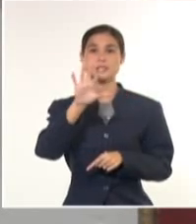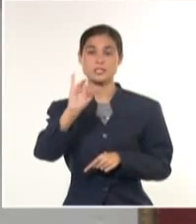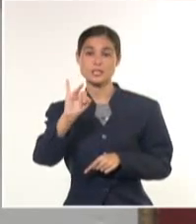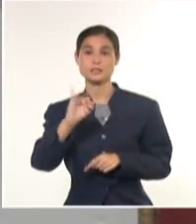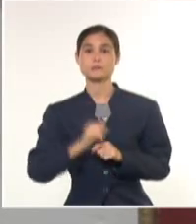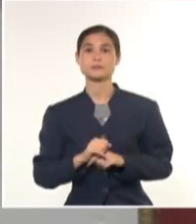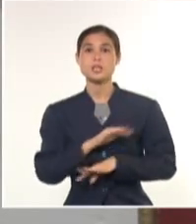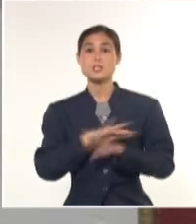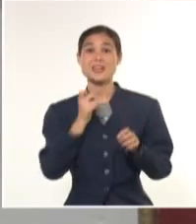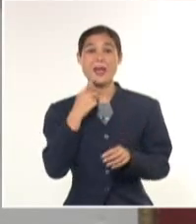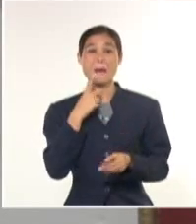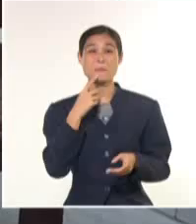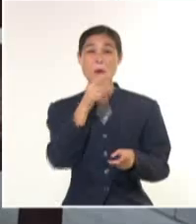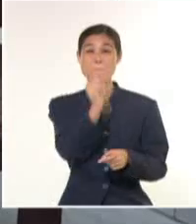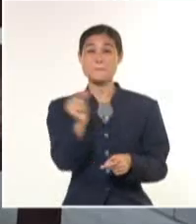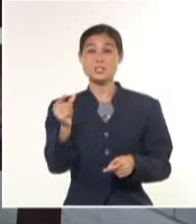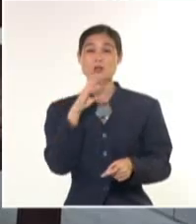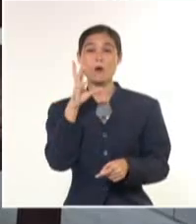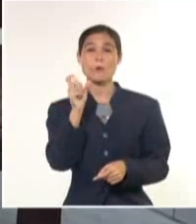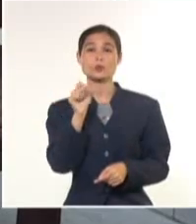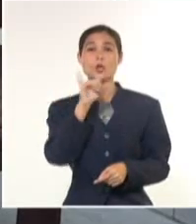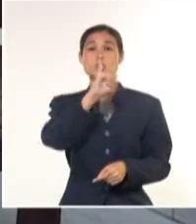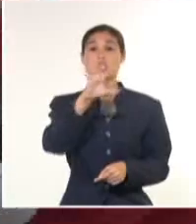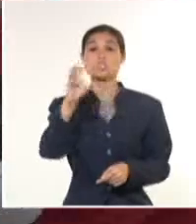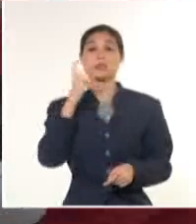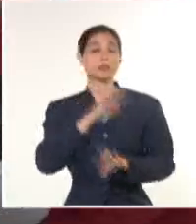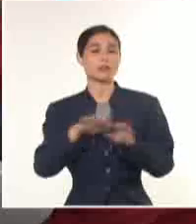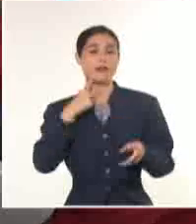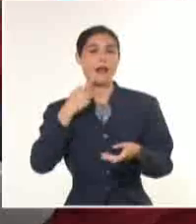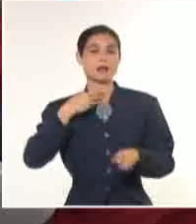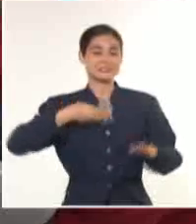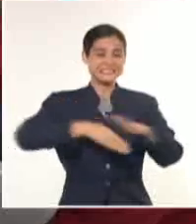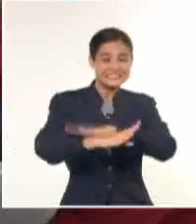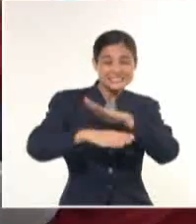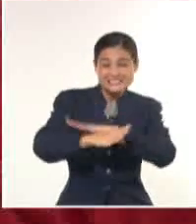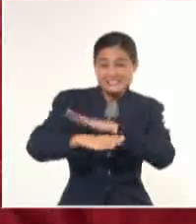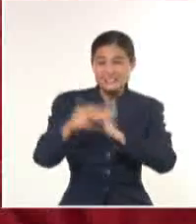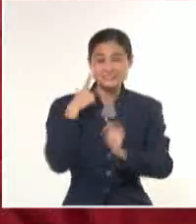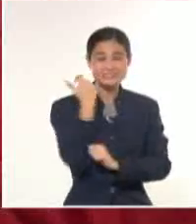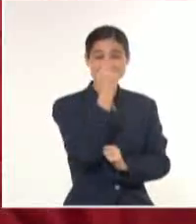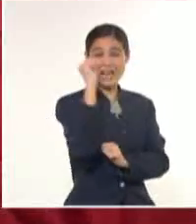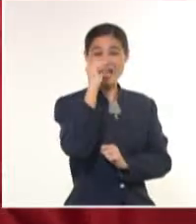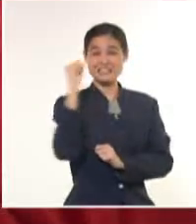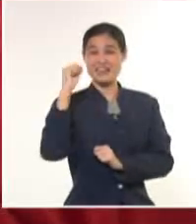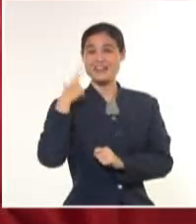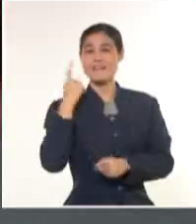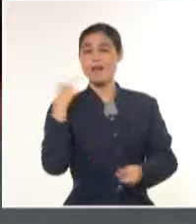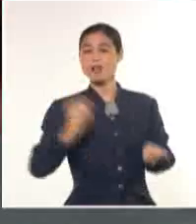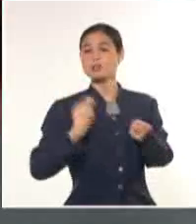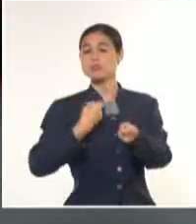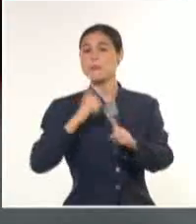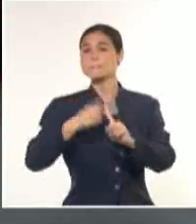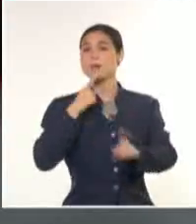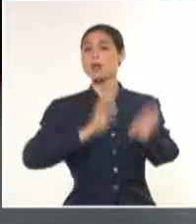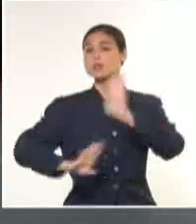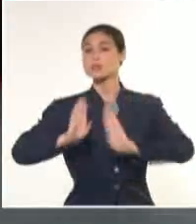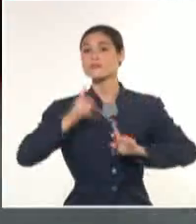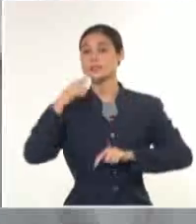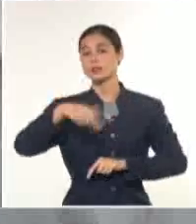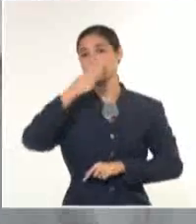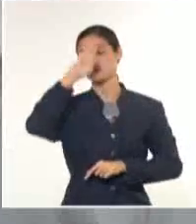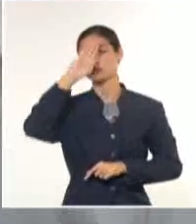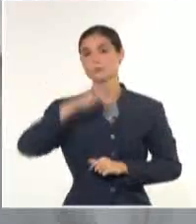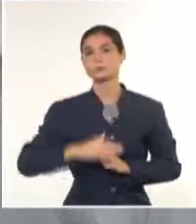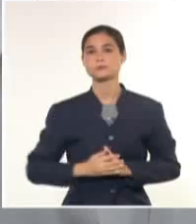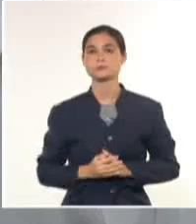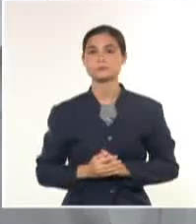60 combatientes asaltaron el Palacio Presidencial y la emisora Radio Reloj con el fin de ajusticiar al dictador Fulgencio Batista.